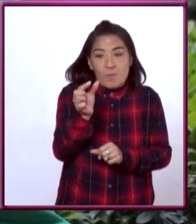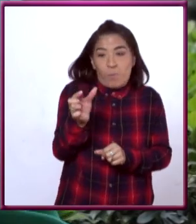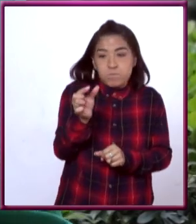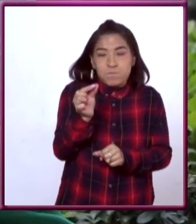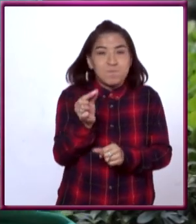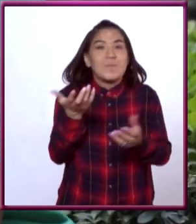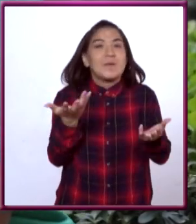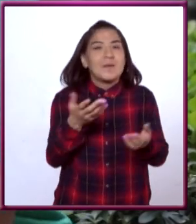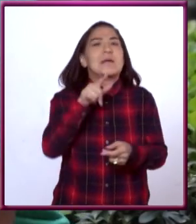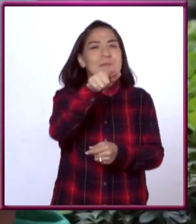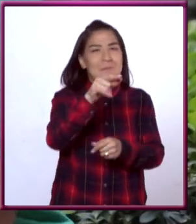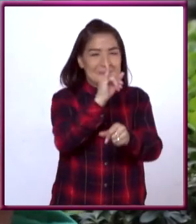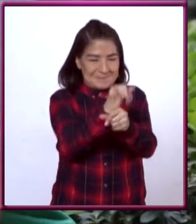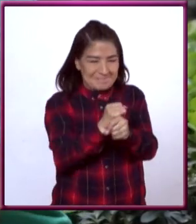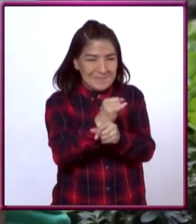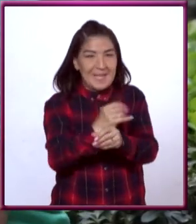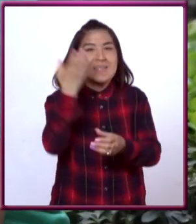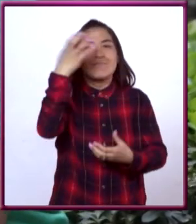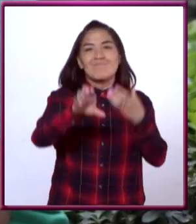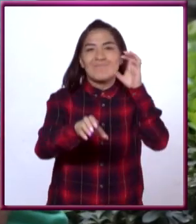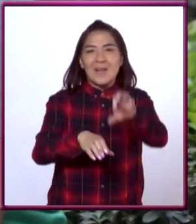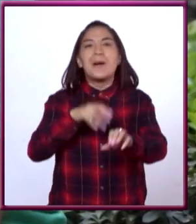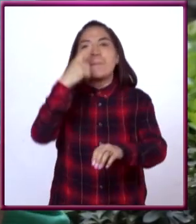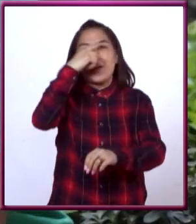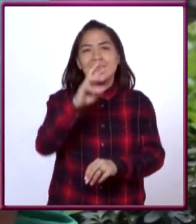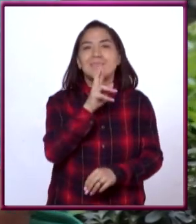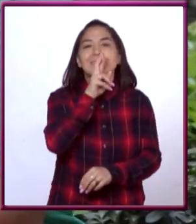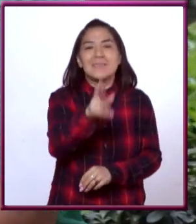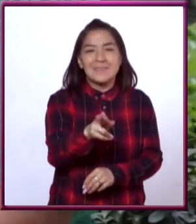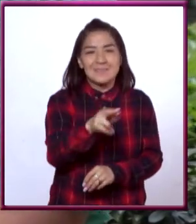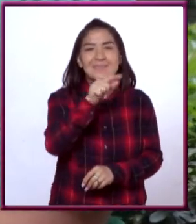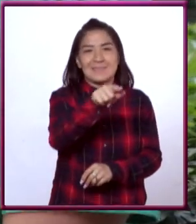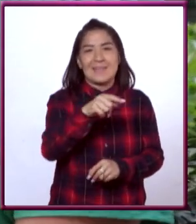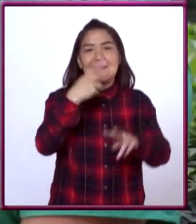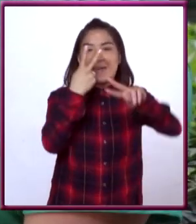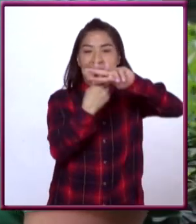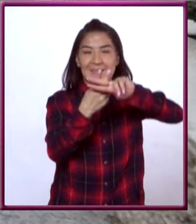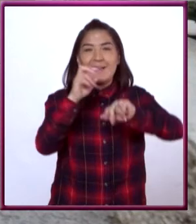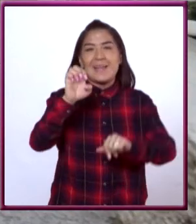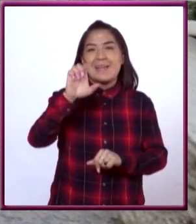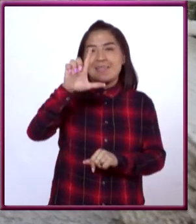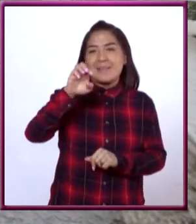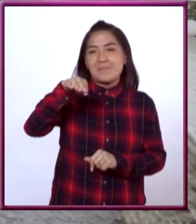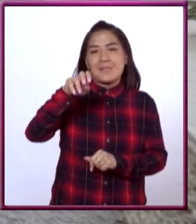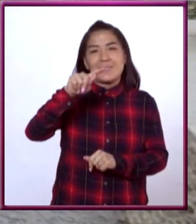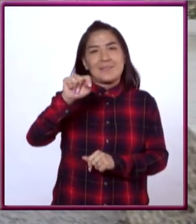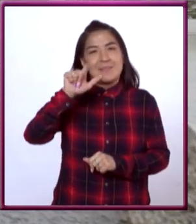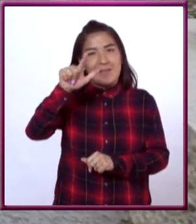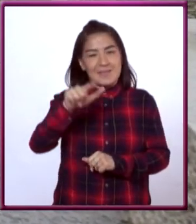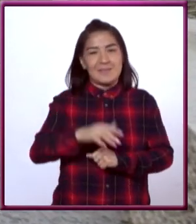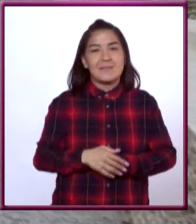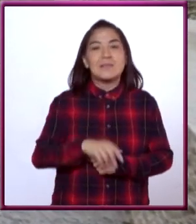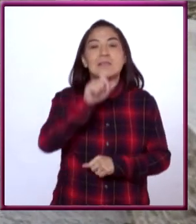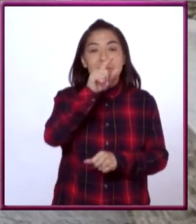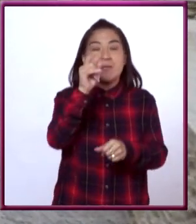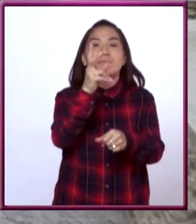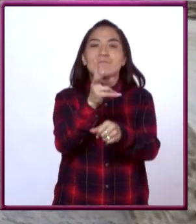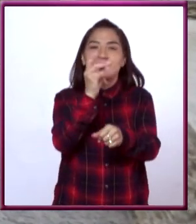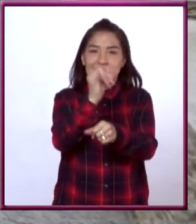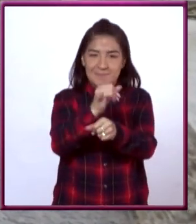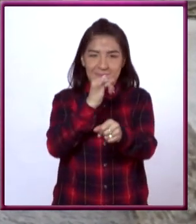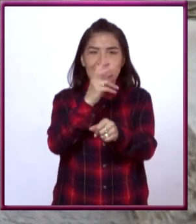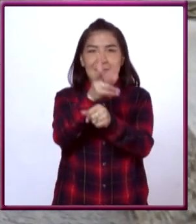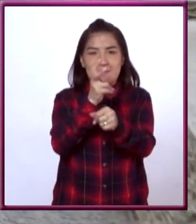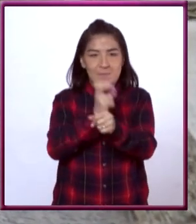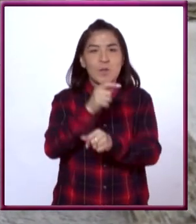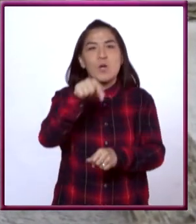humano? No olviden comentar con el hashtag Elemental para poder localizar sus respuestas. También los invitamos a entrar al grupo